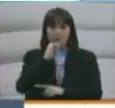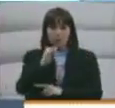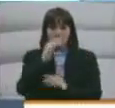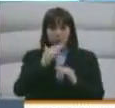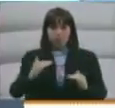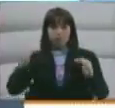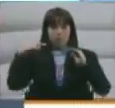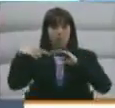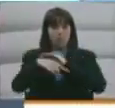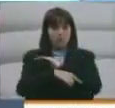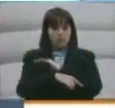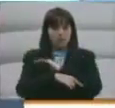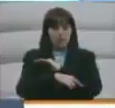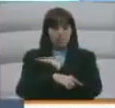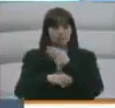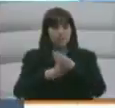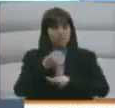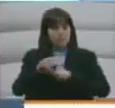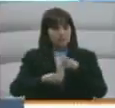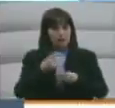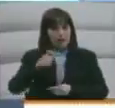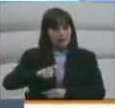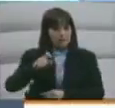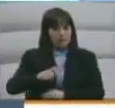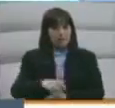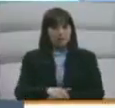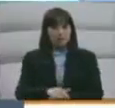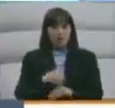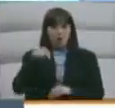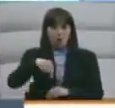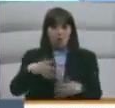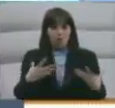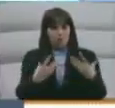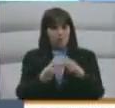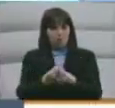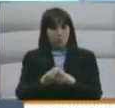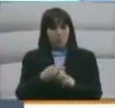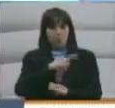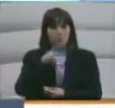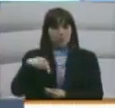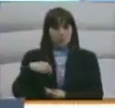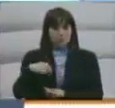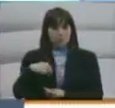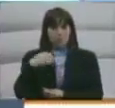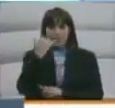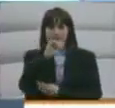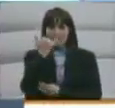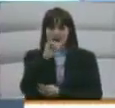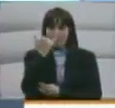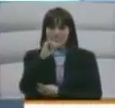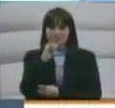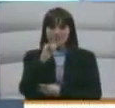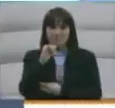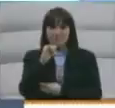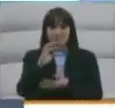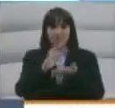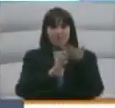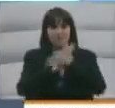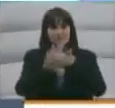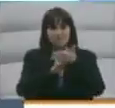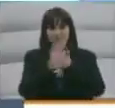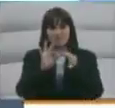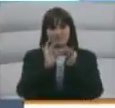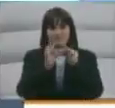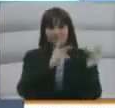profundidad que estos ameritan. Hoy nos acompaña Ilane Müller, nuestra intérprete de señas.